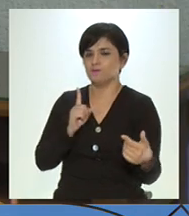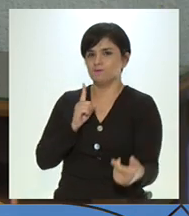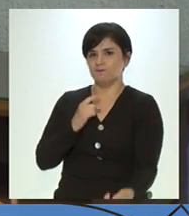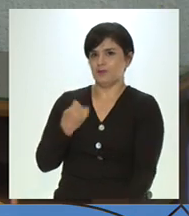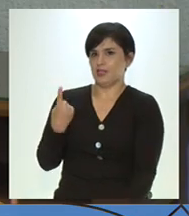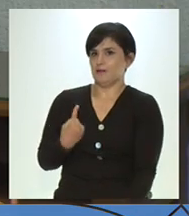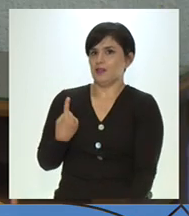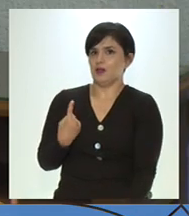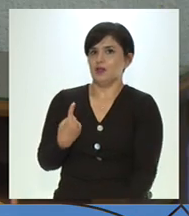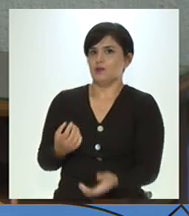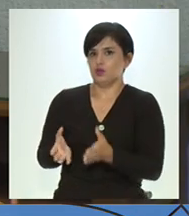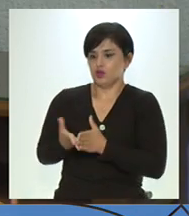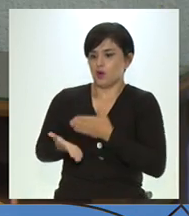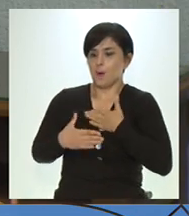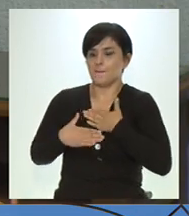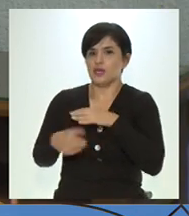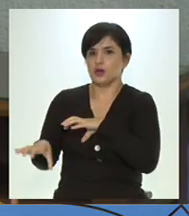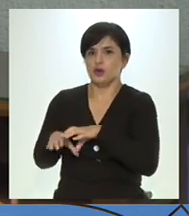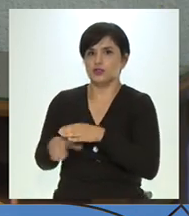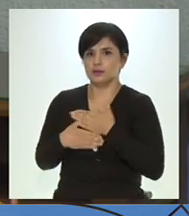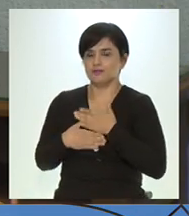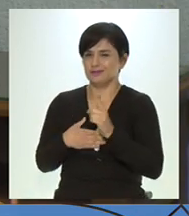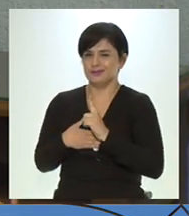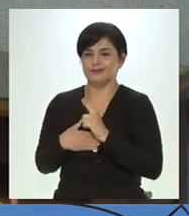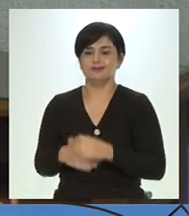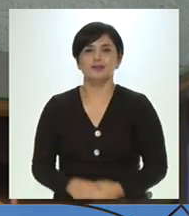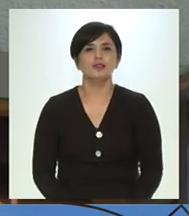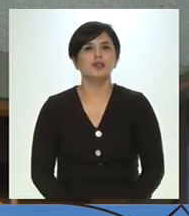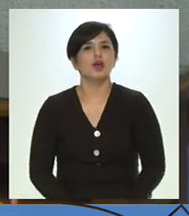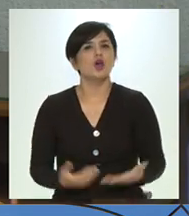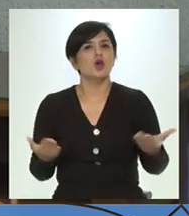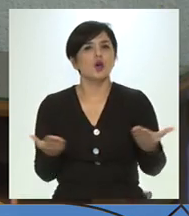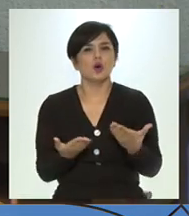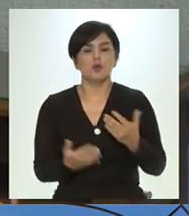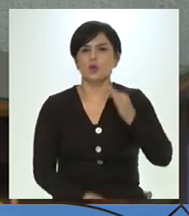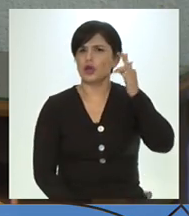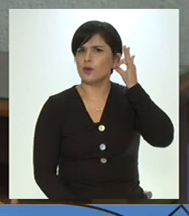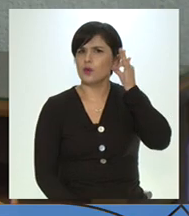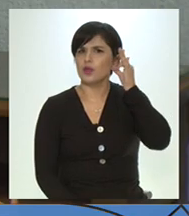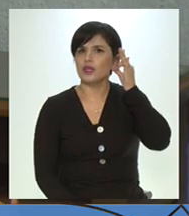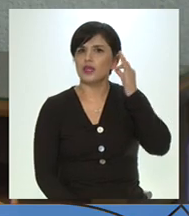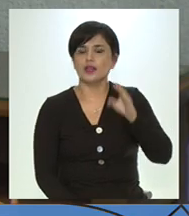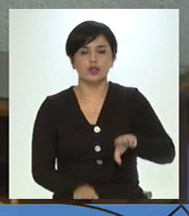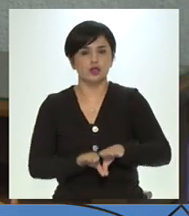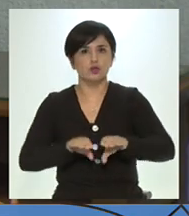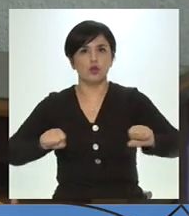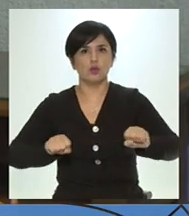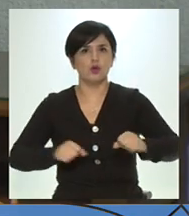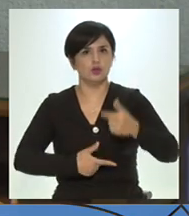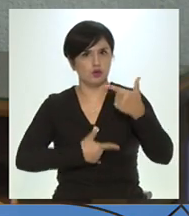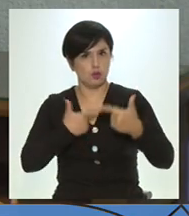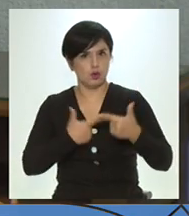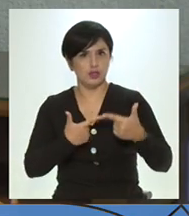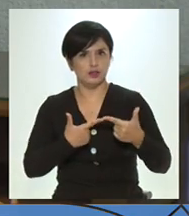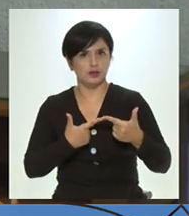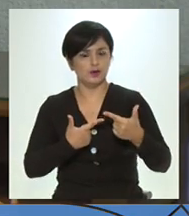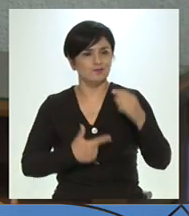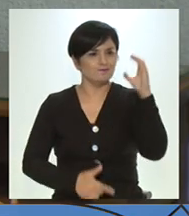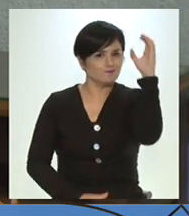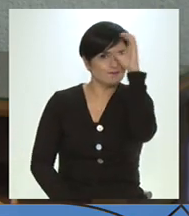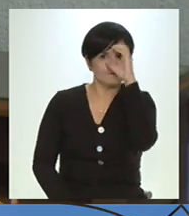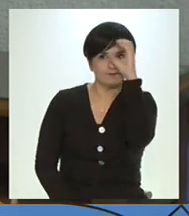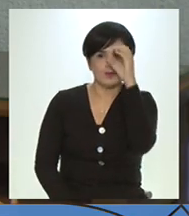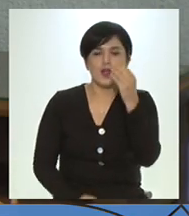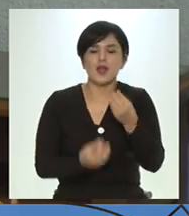autocomplacencia como una mujer que a través de sus compromisos políticos ha buscado el bien